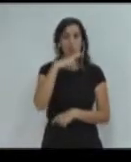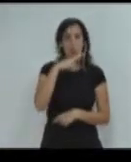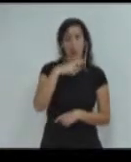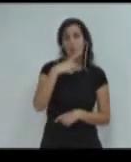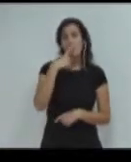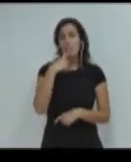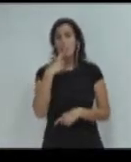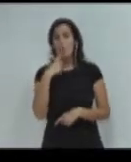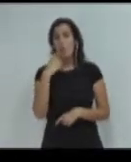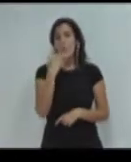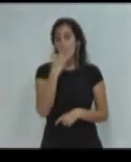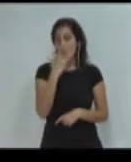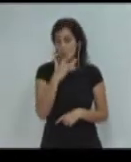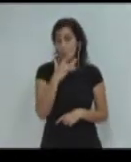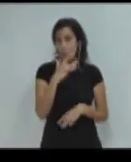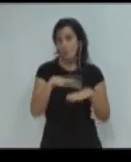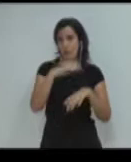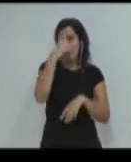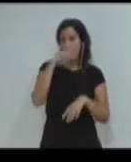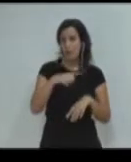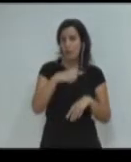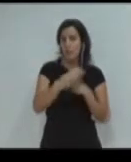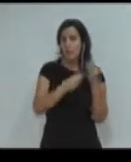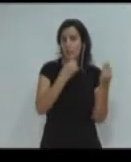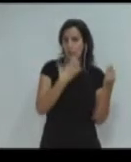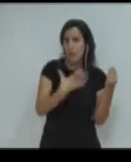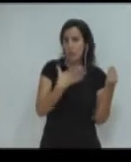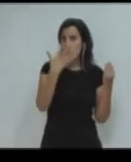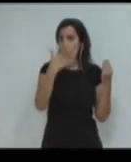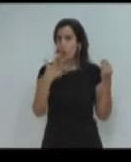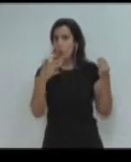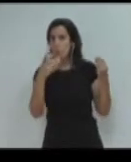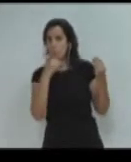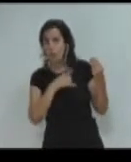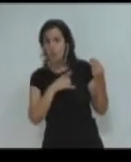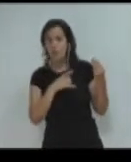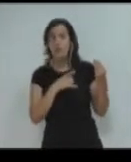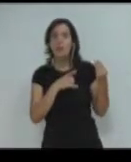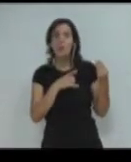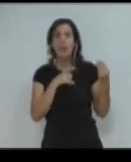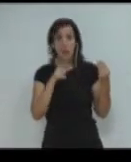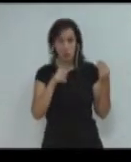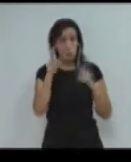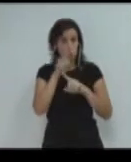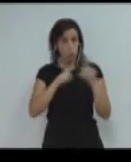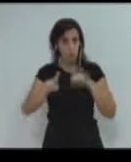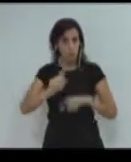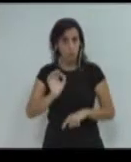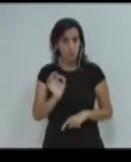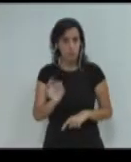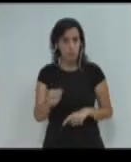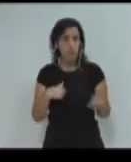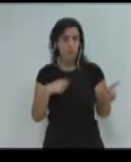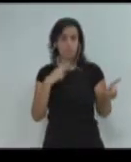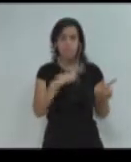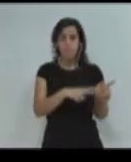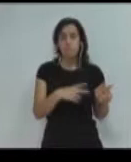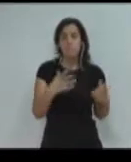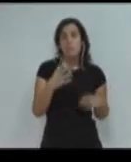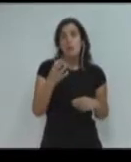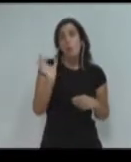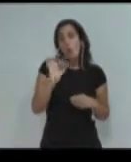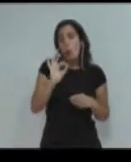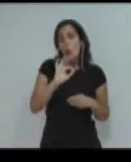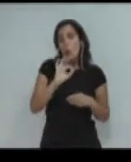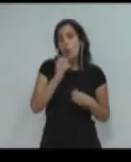amarillo, se usa para saber si va bien, va regular o va mal. No. Eso es un problema. O se, Eso o es se un complementa problema. con información,